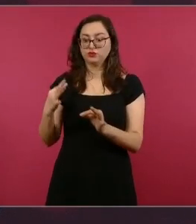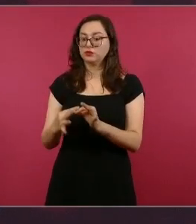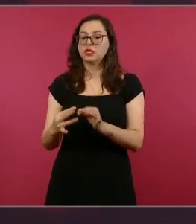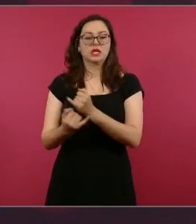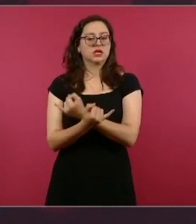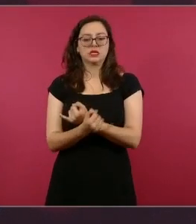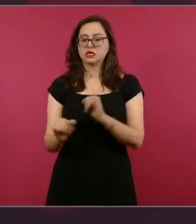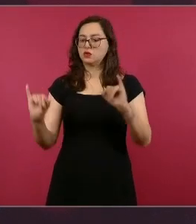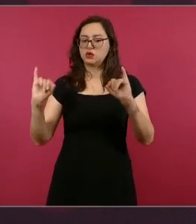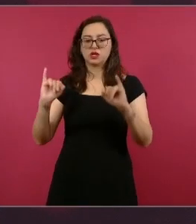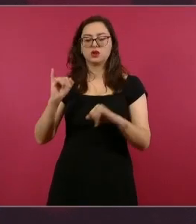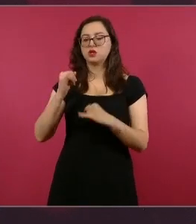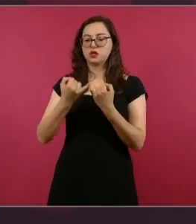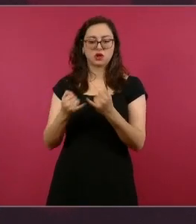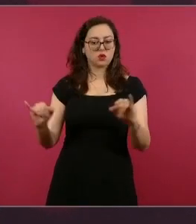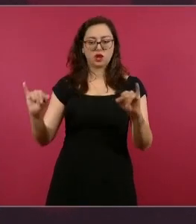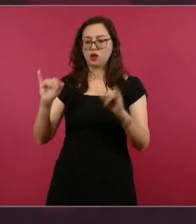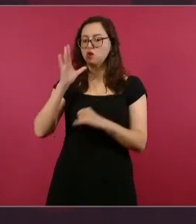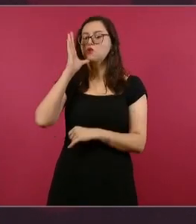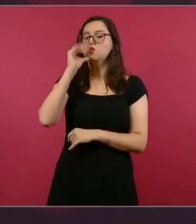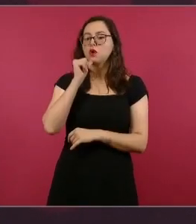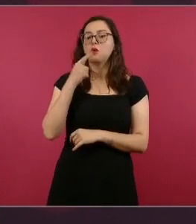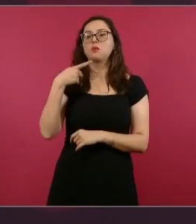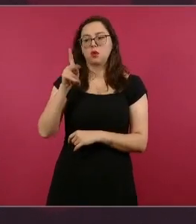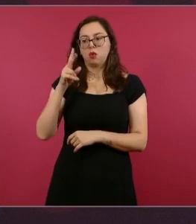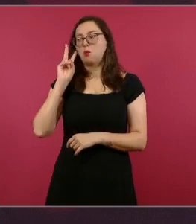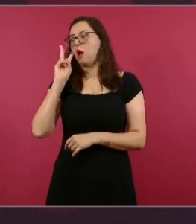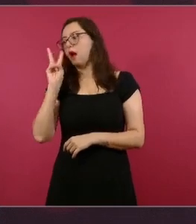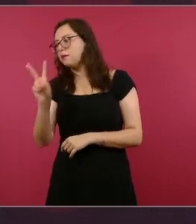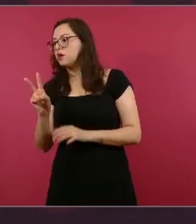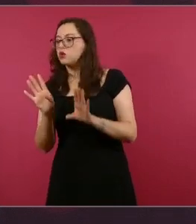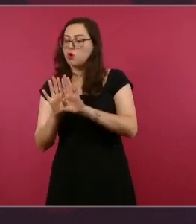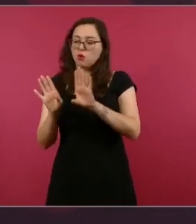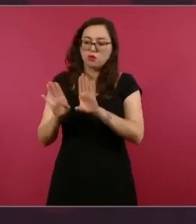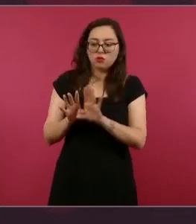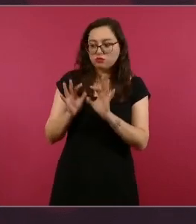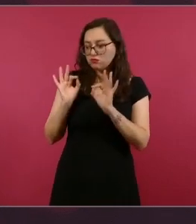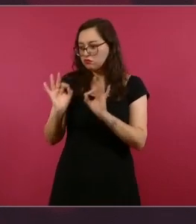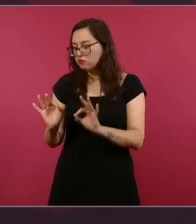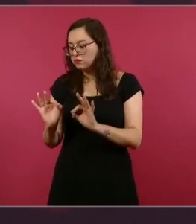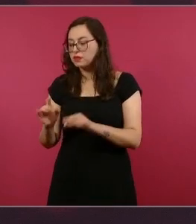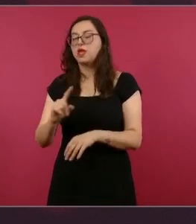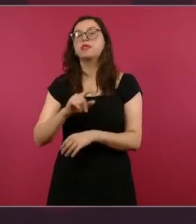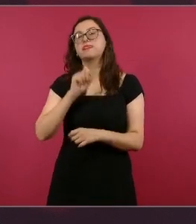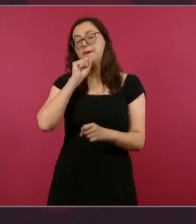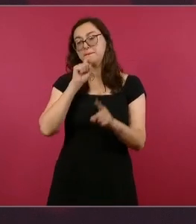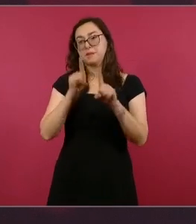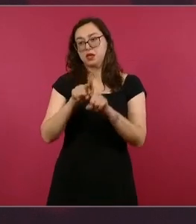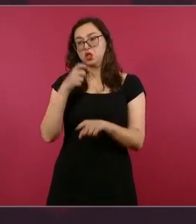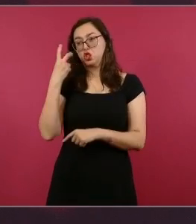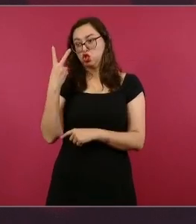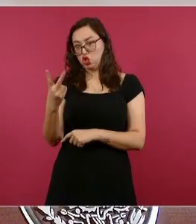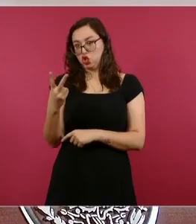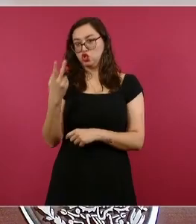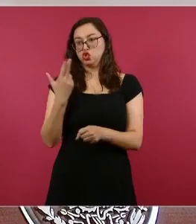inaugurar, nada más voy a ver cómo quedó, voy a ver 2 hospitales.